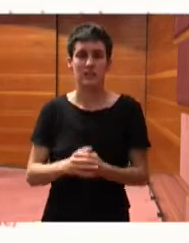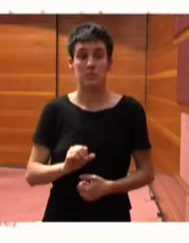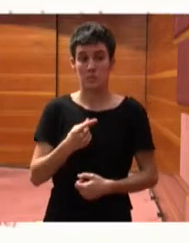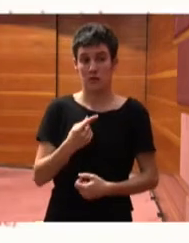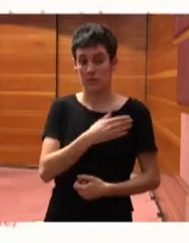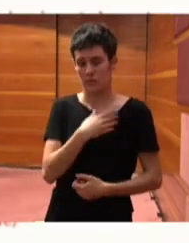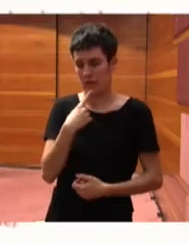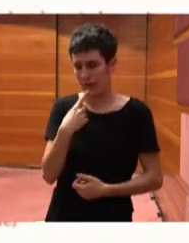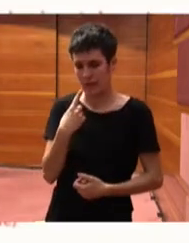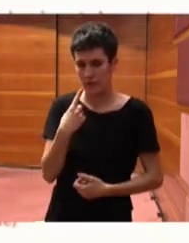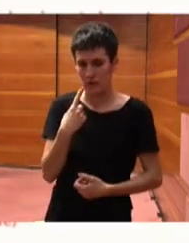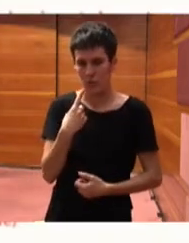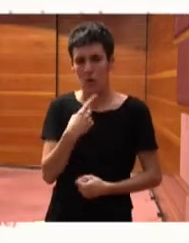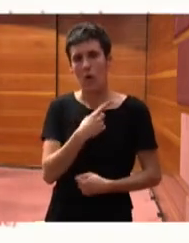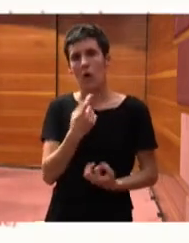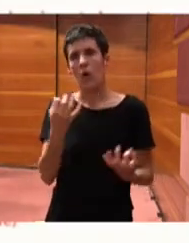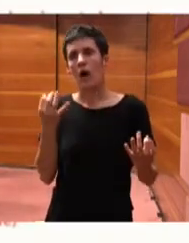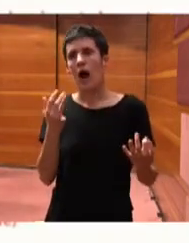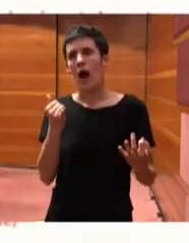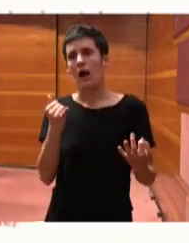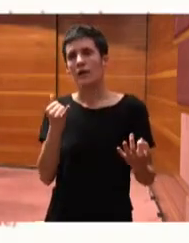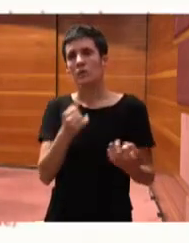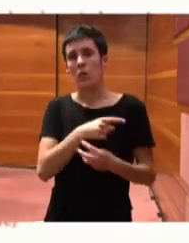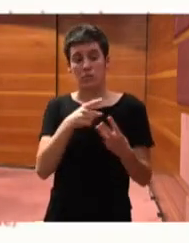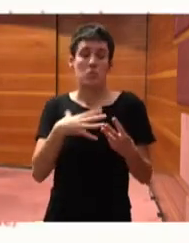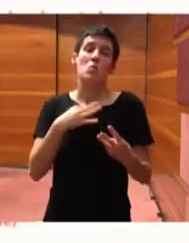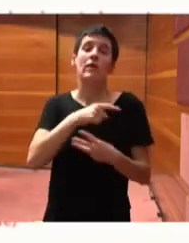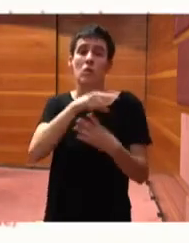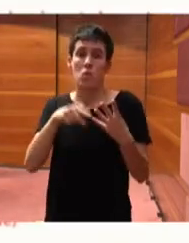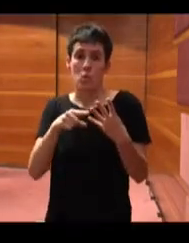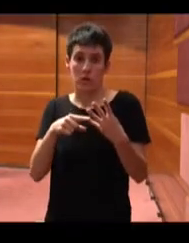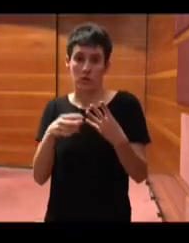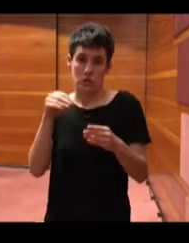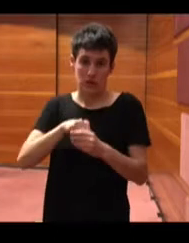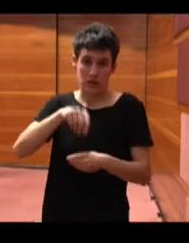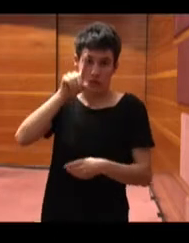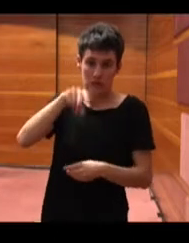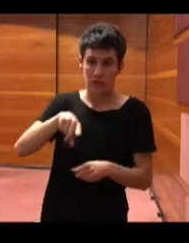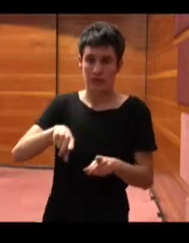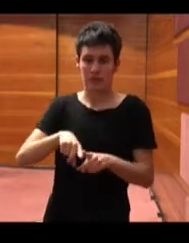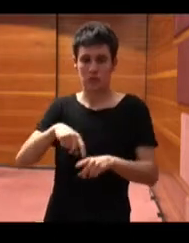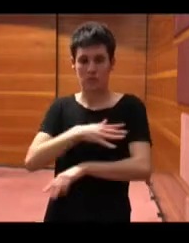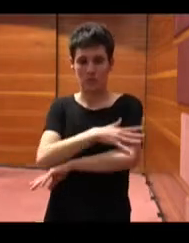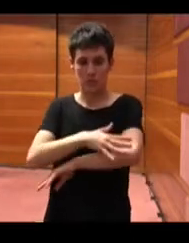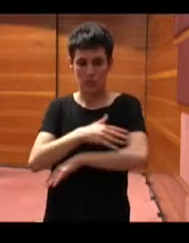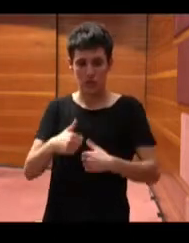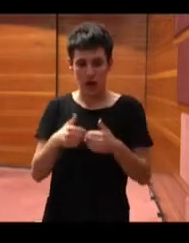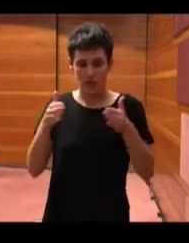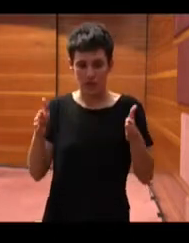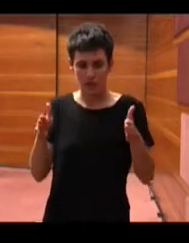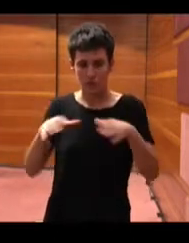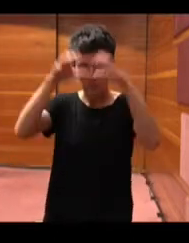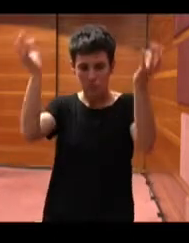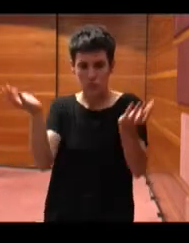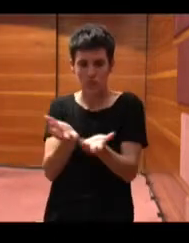decir que no tienen por ser esos tres términos. Si acuñáis otros cuatro, también vale. De hecho, la Alianza para el Gobierno Abierto, que es la institución a nivel mundial